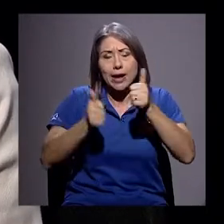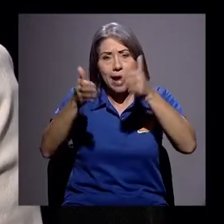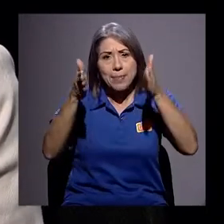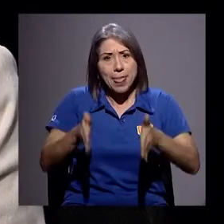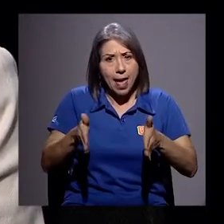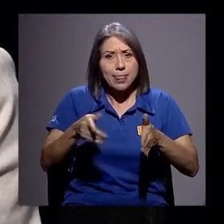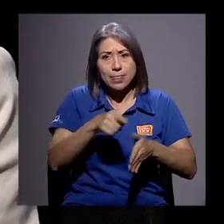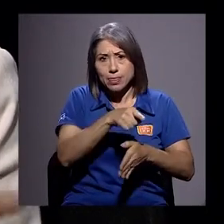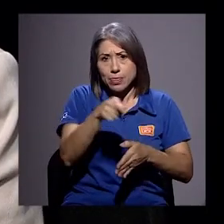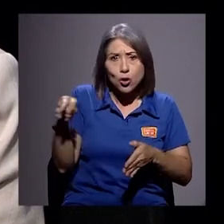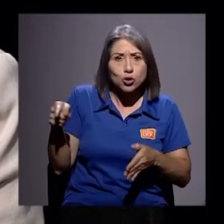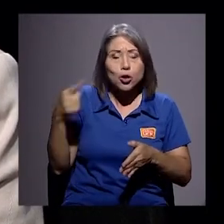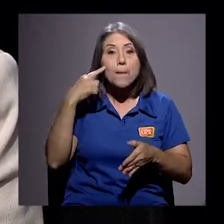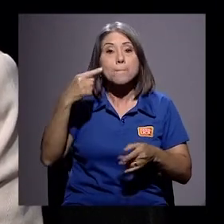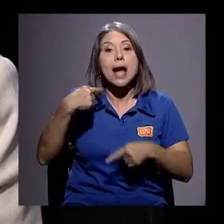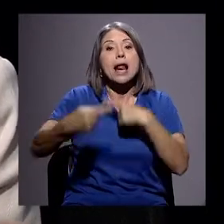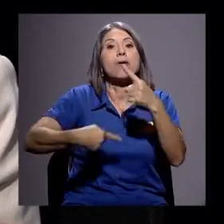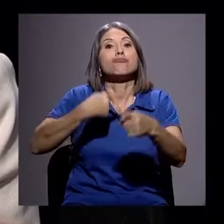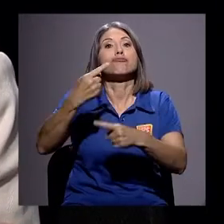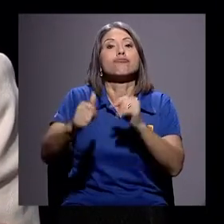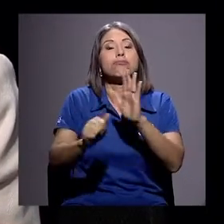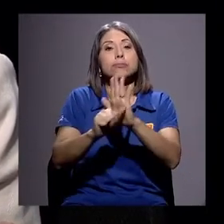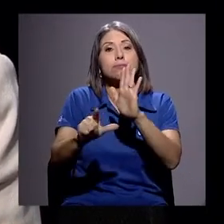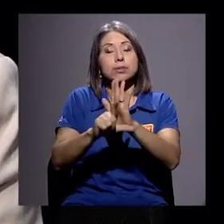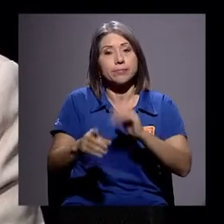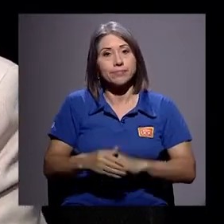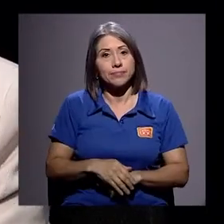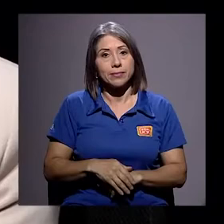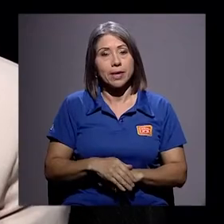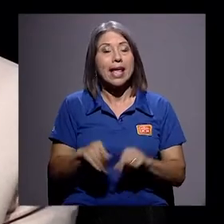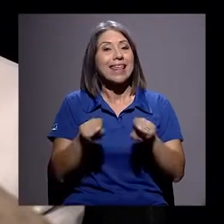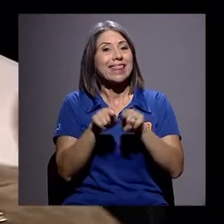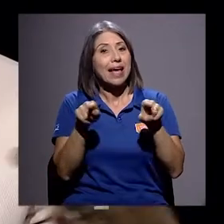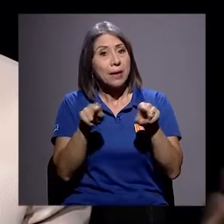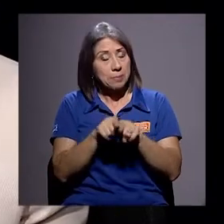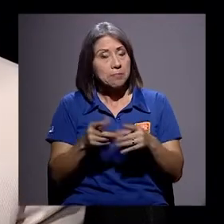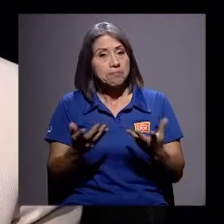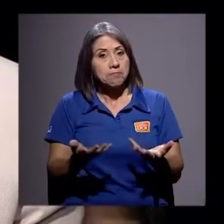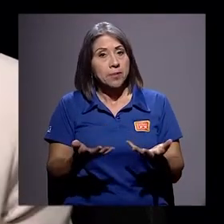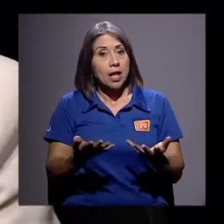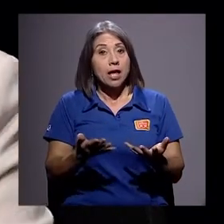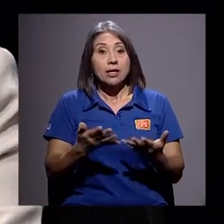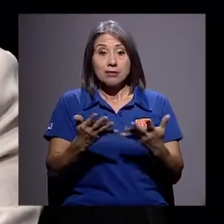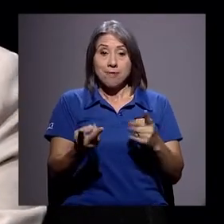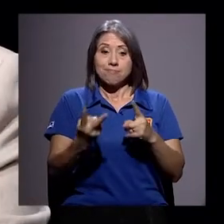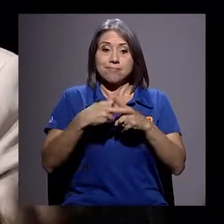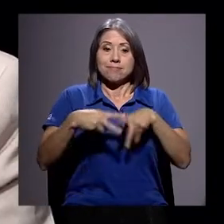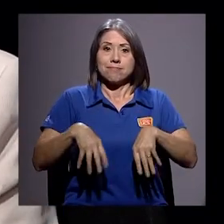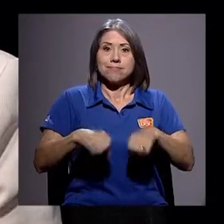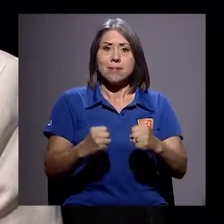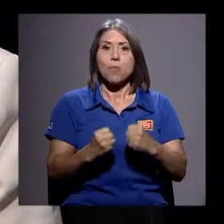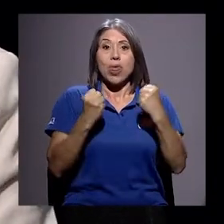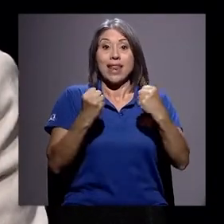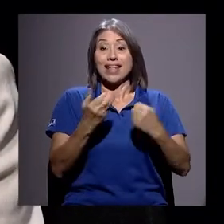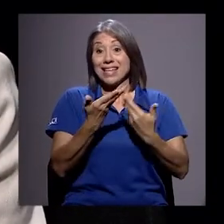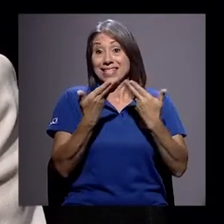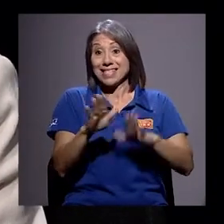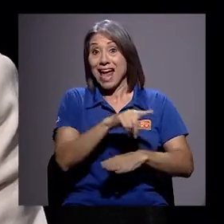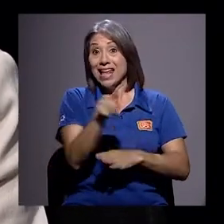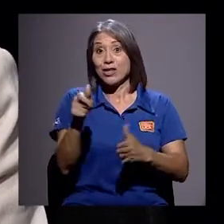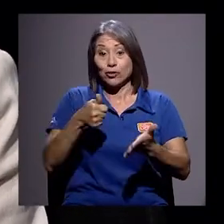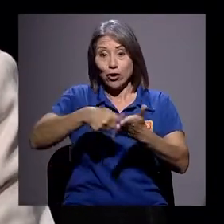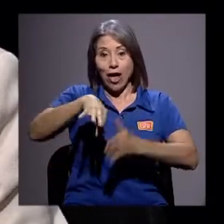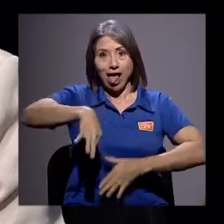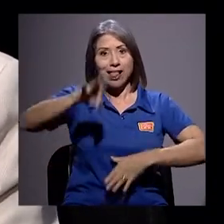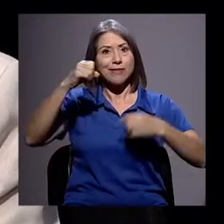y candidatas a quienes se postulan y luego también en el ejercicio del poder al pasar a ser diputados nacionales